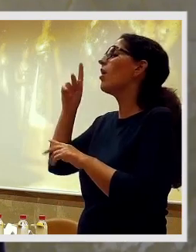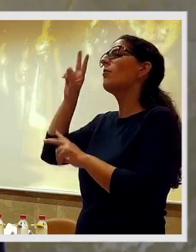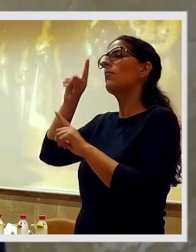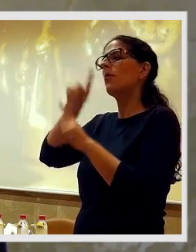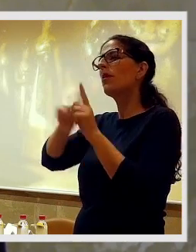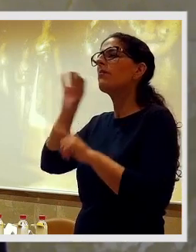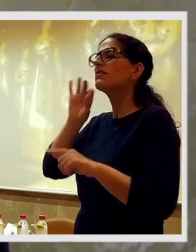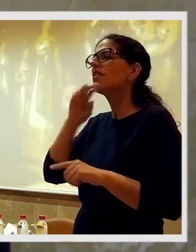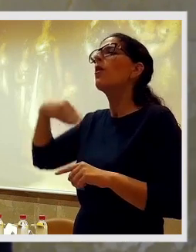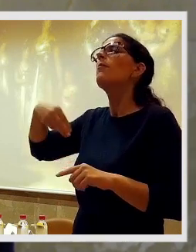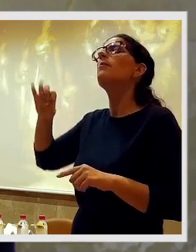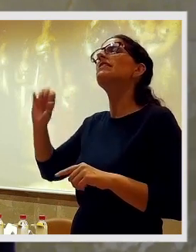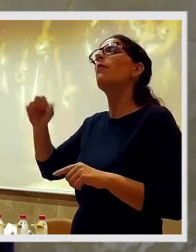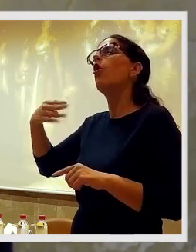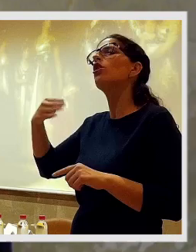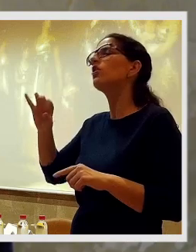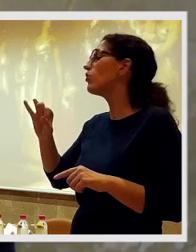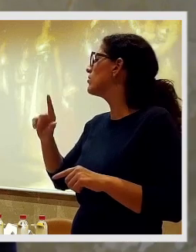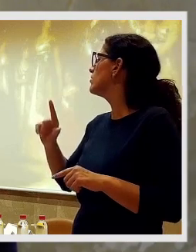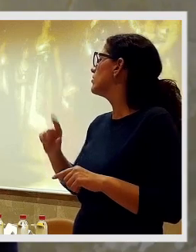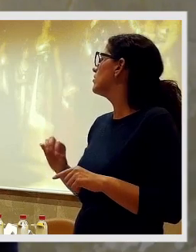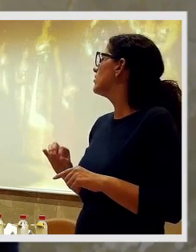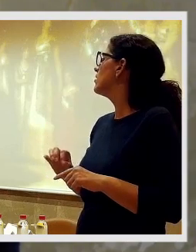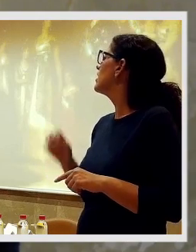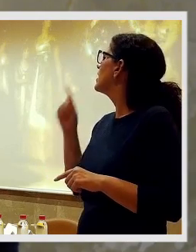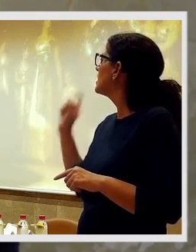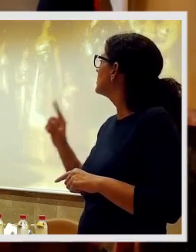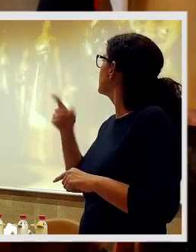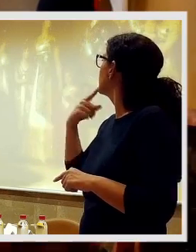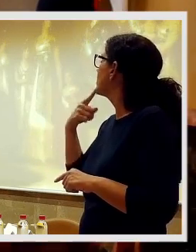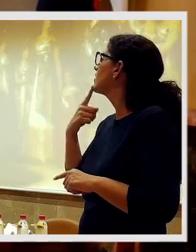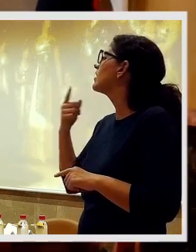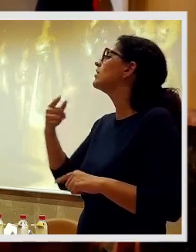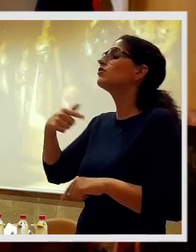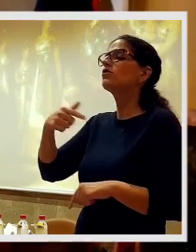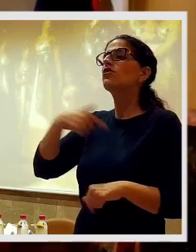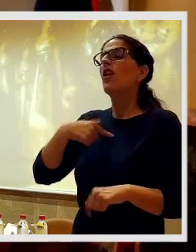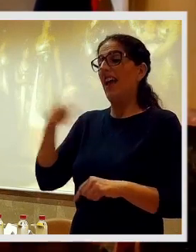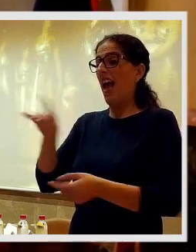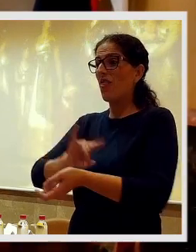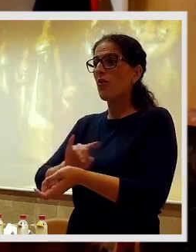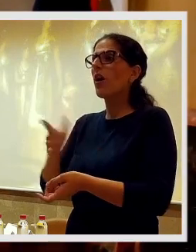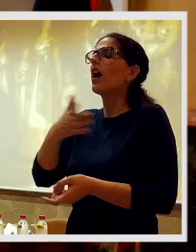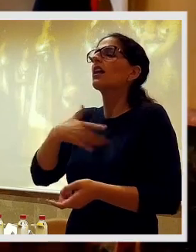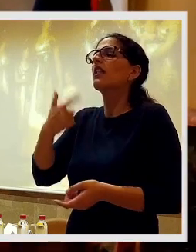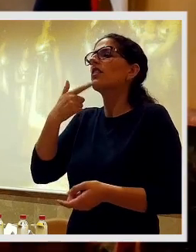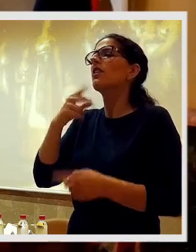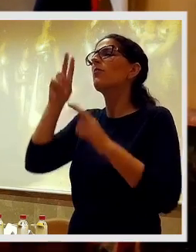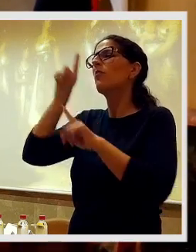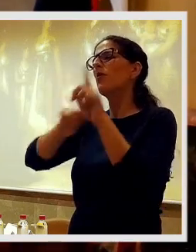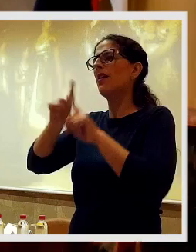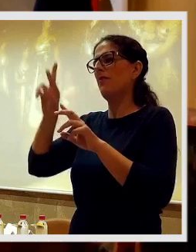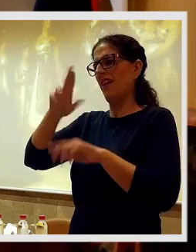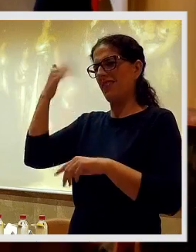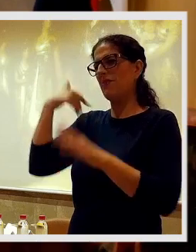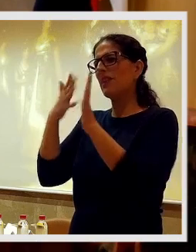acordáis, el síndrome metabólico fundamentalmente se llama síndrome de resistencia a la insulina. La diabetes y